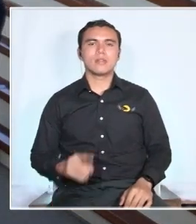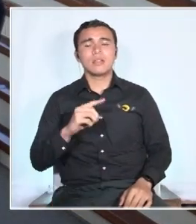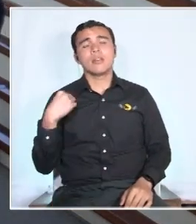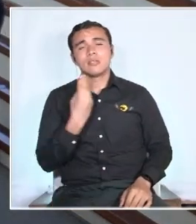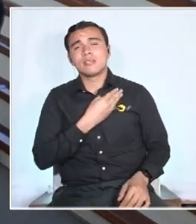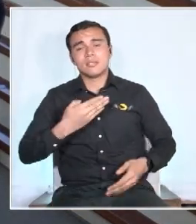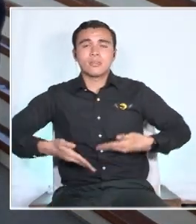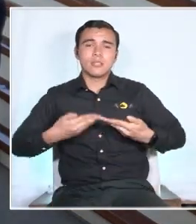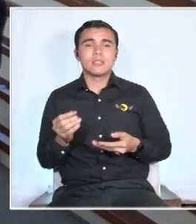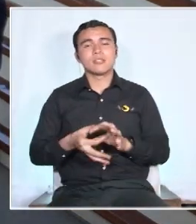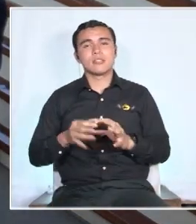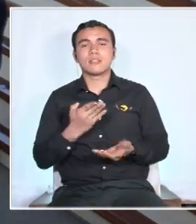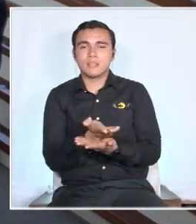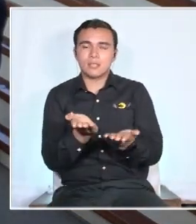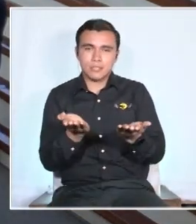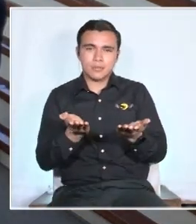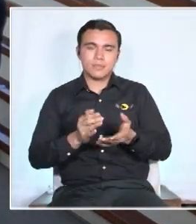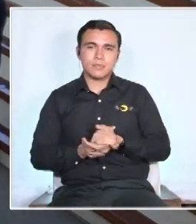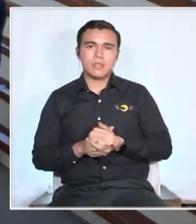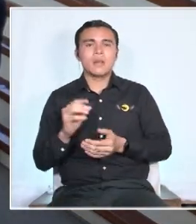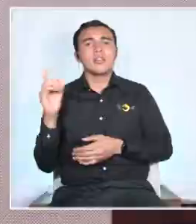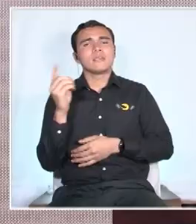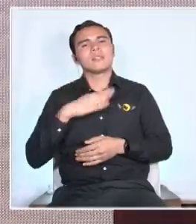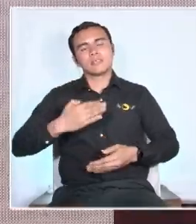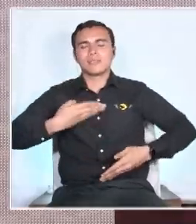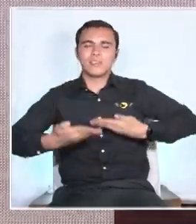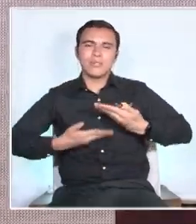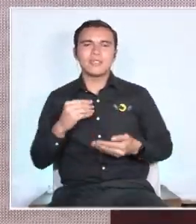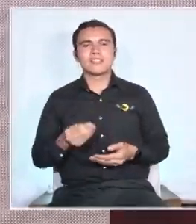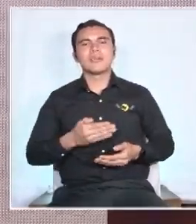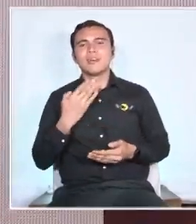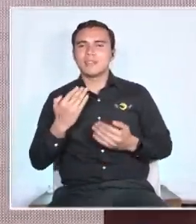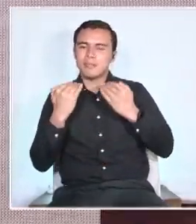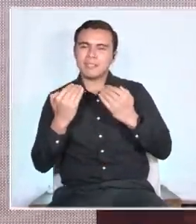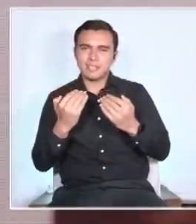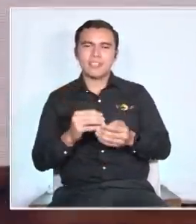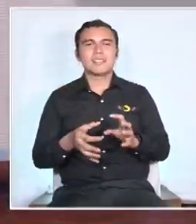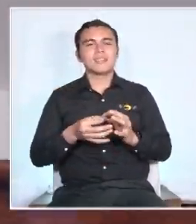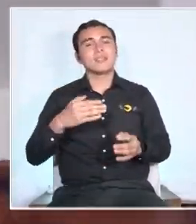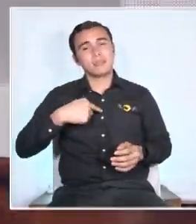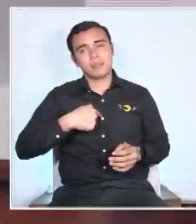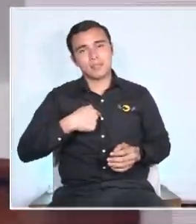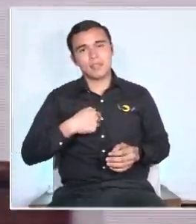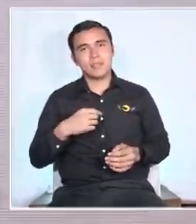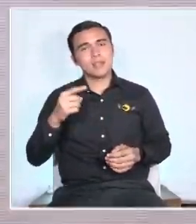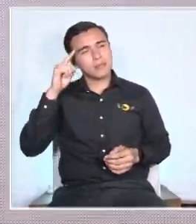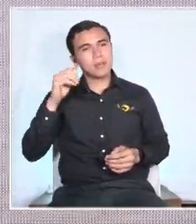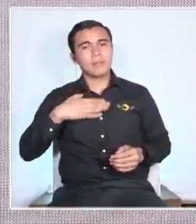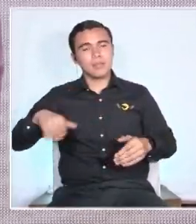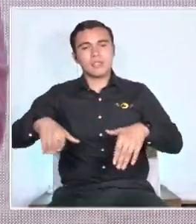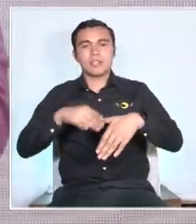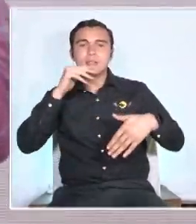Estamos contentos de estar acá. Siempre es un gozo, un placer para mí, para mi esposa,